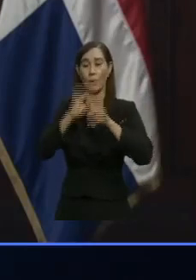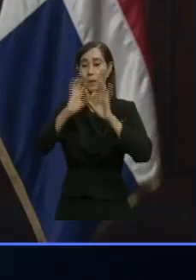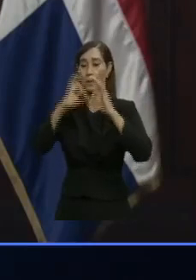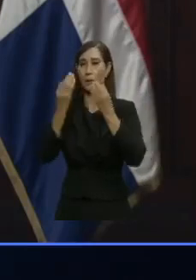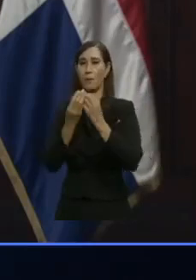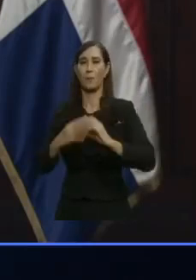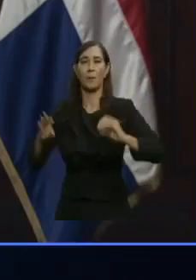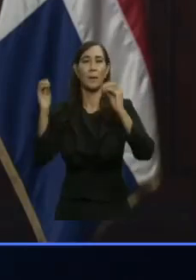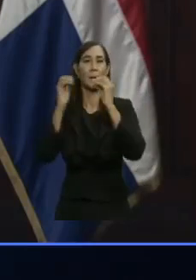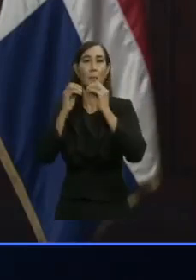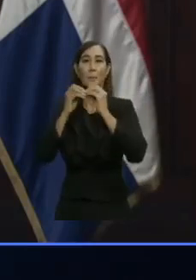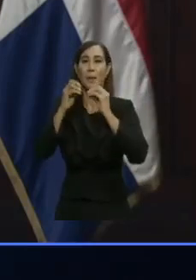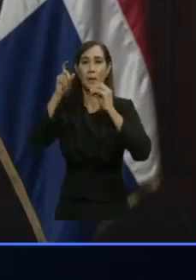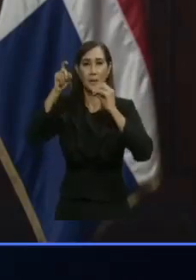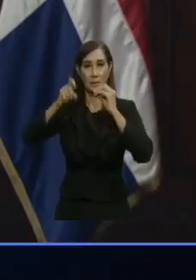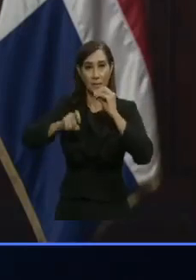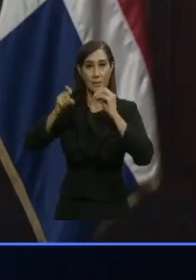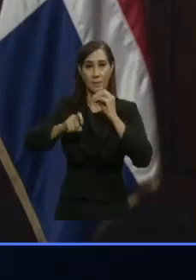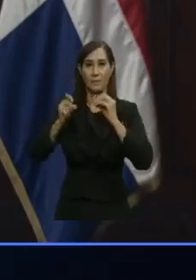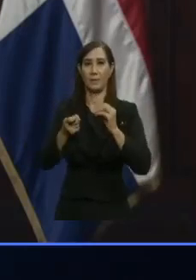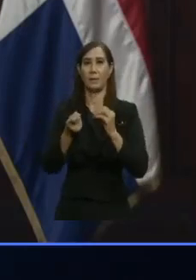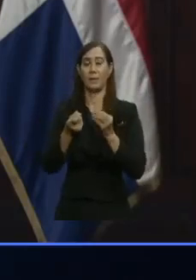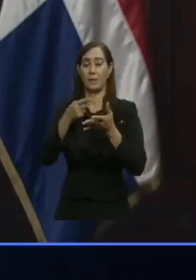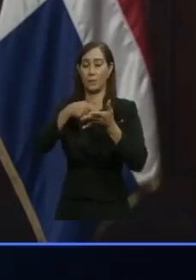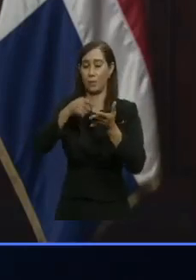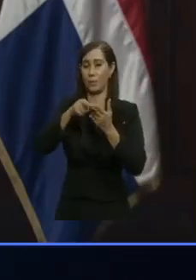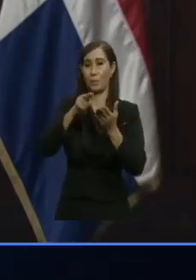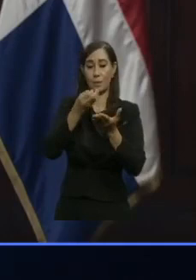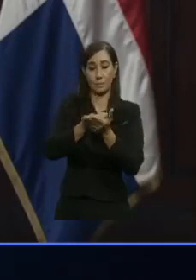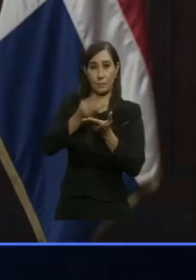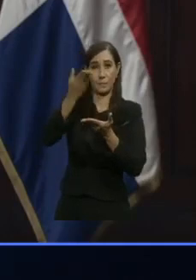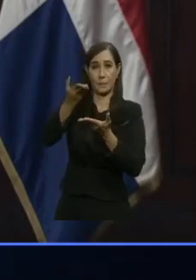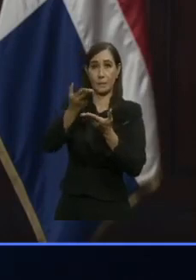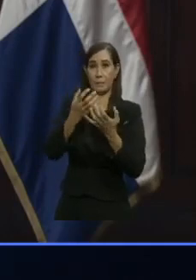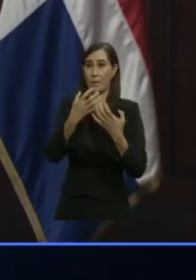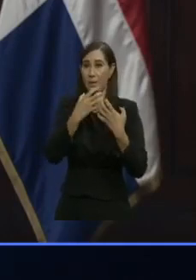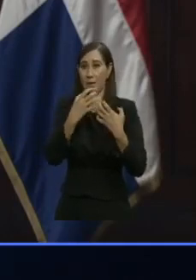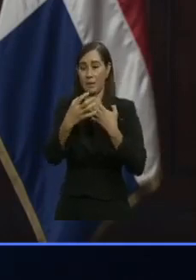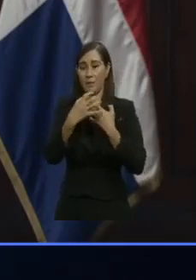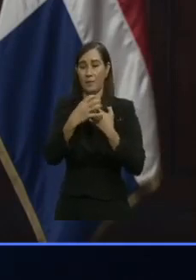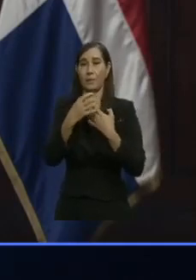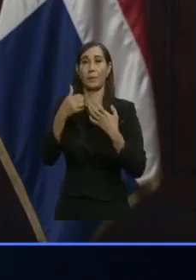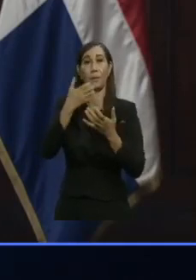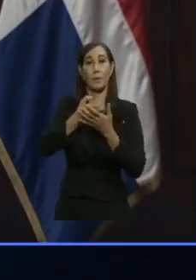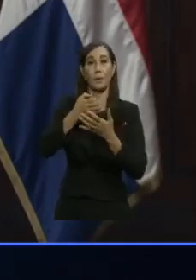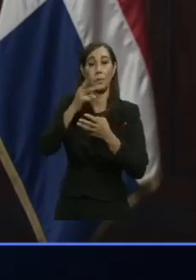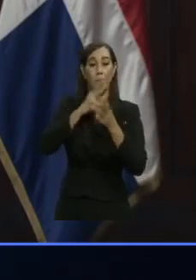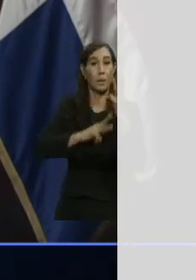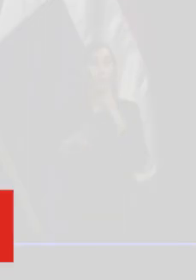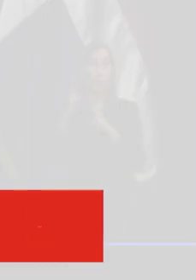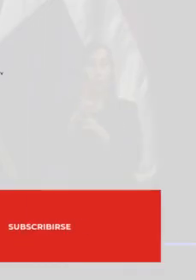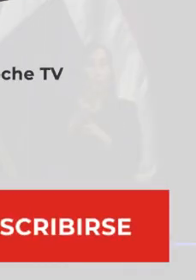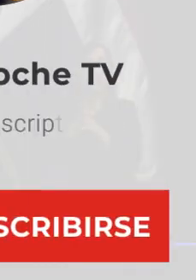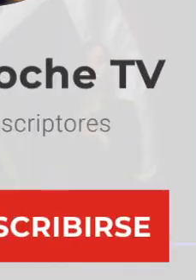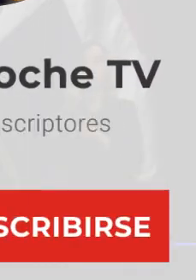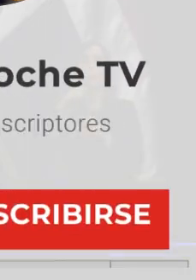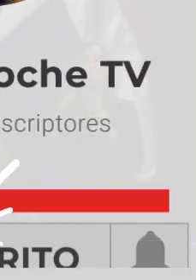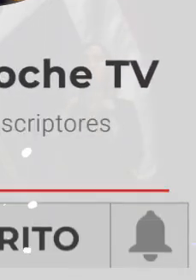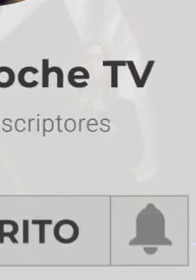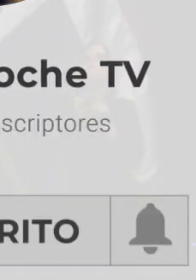esta situación en sentido general para la carrera política de luís abinader y para una eventual